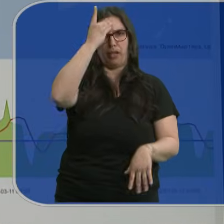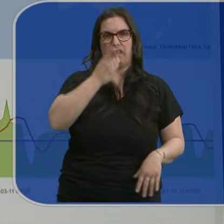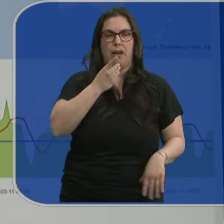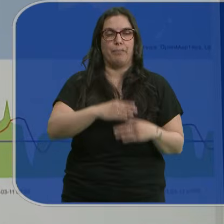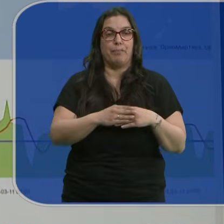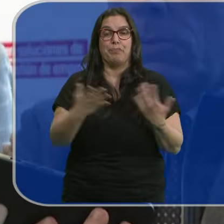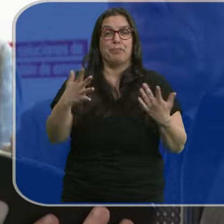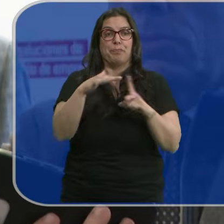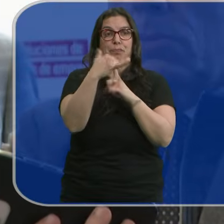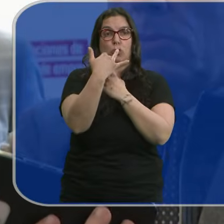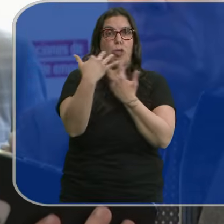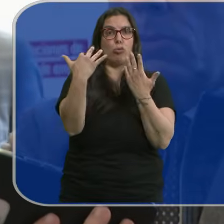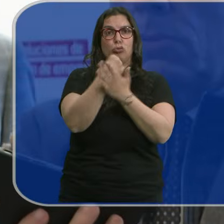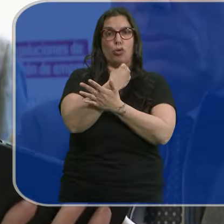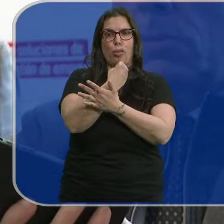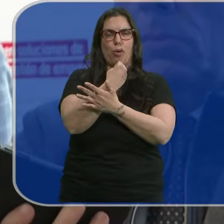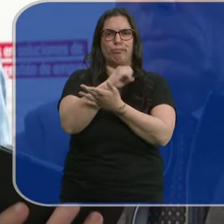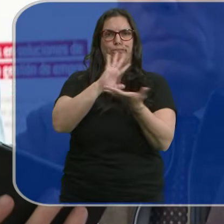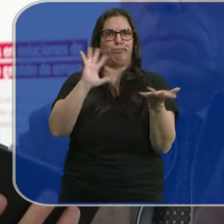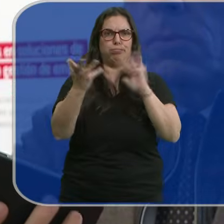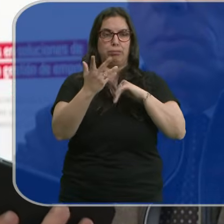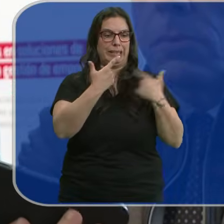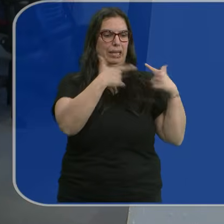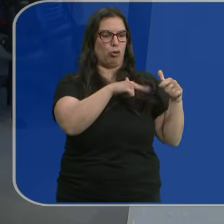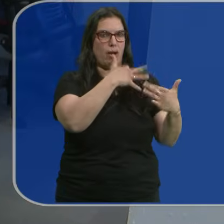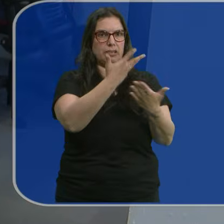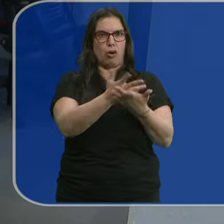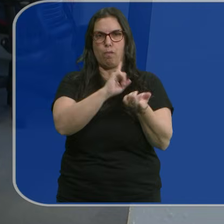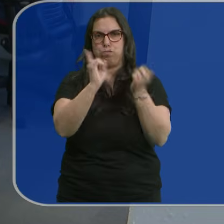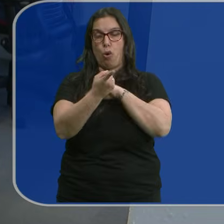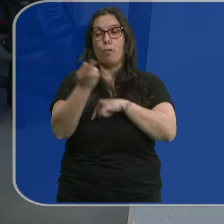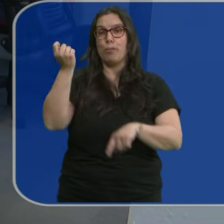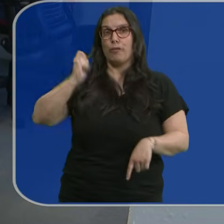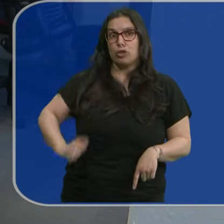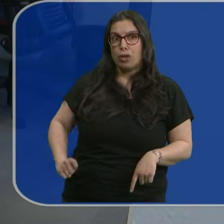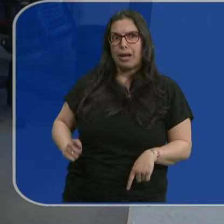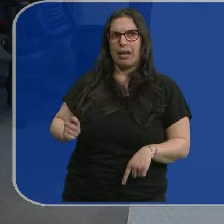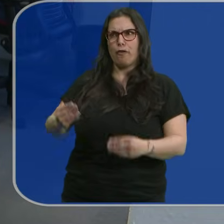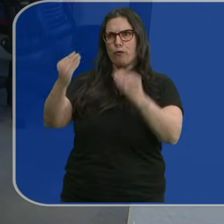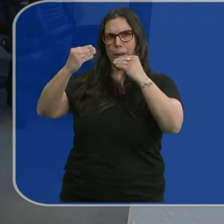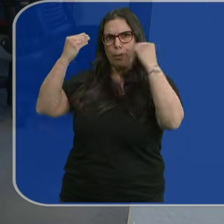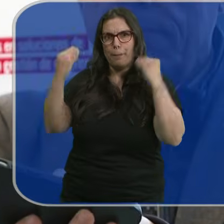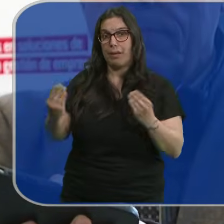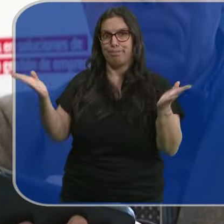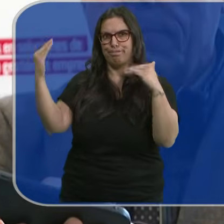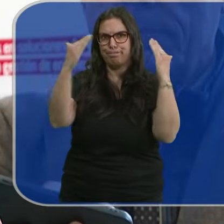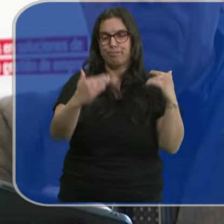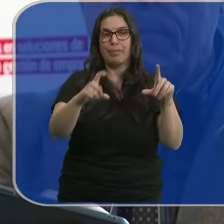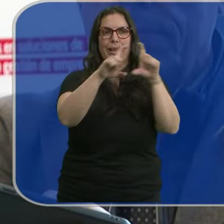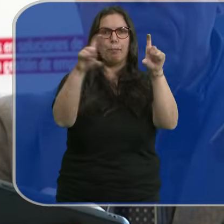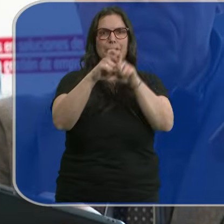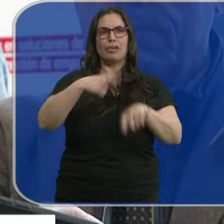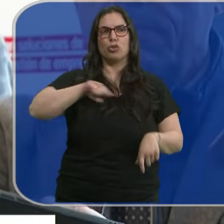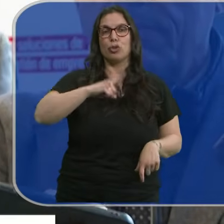todo el paradigma de lo que ha sido el sector hasta este momento. Y no se encuentran profesionales completamente formados. Las empresas